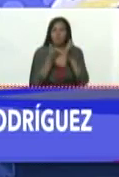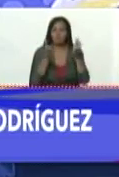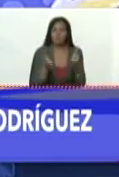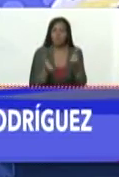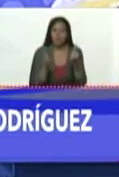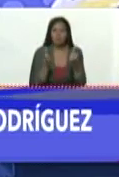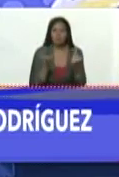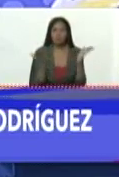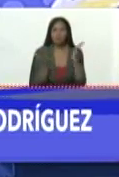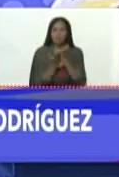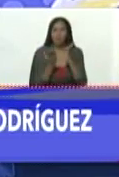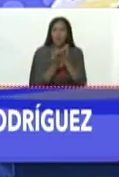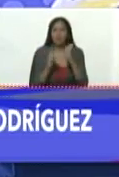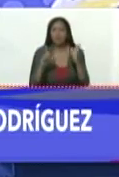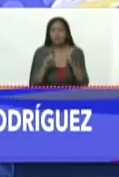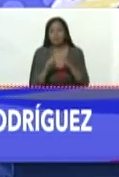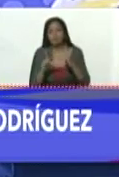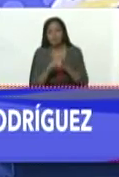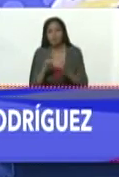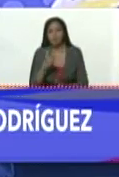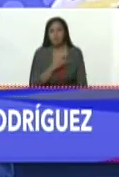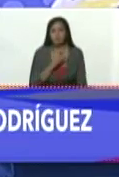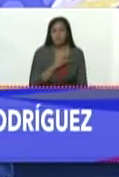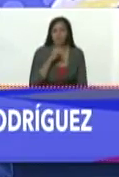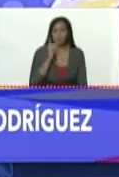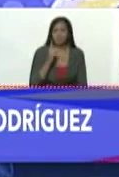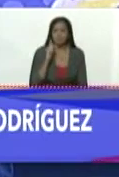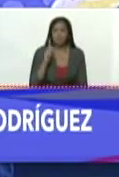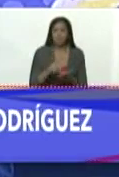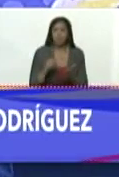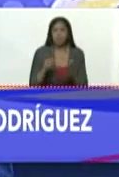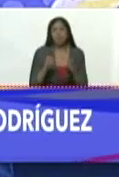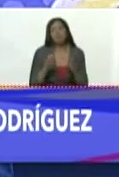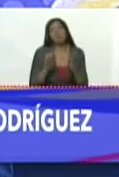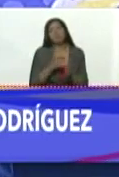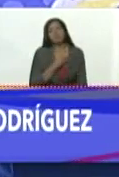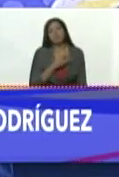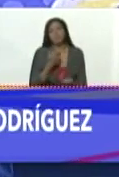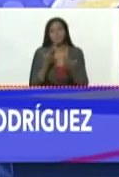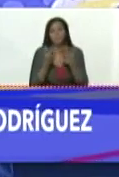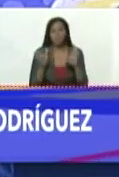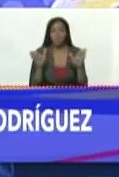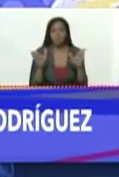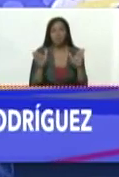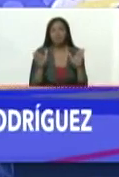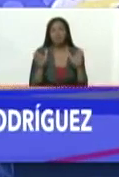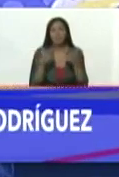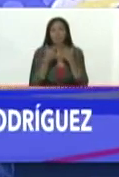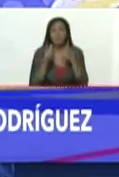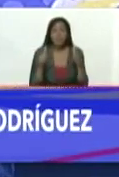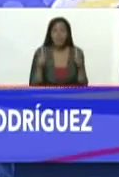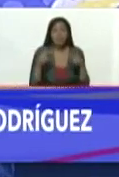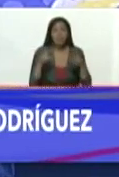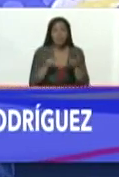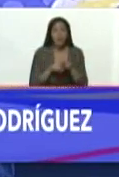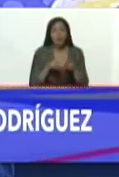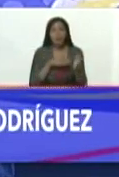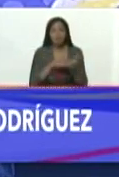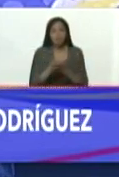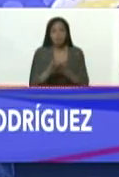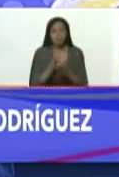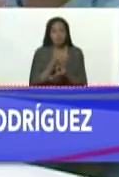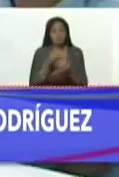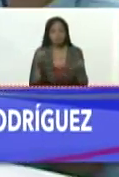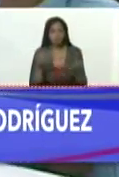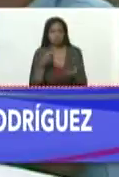de escuelas, liceos, universidades están en la universidad pública, gratuita y de calidad. Eso significa una inversión,